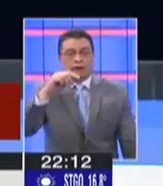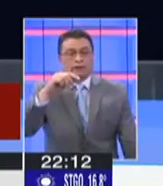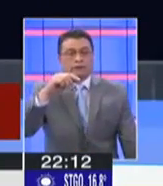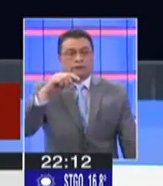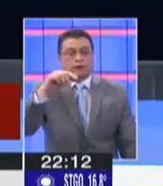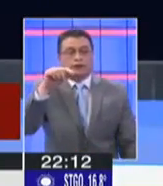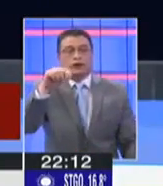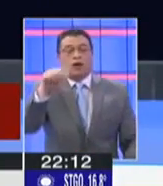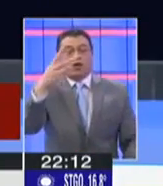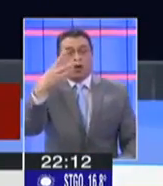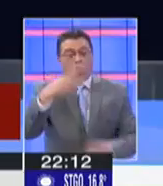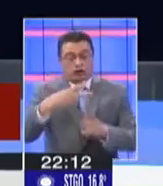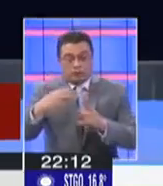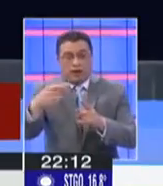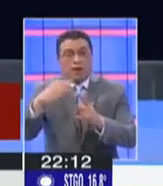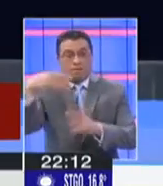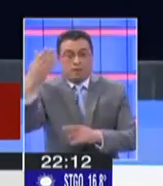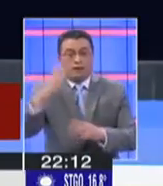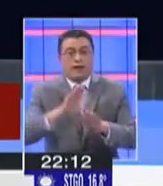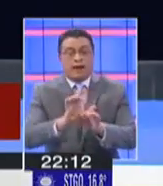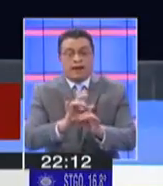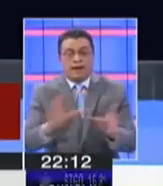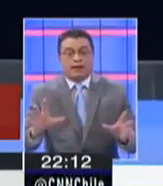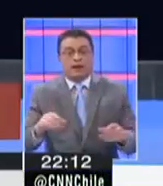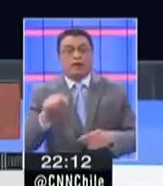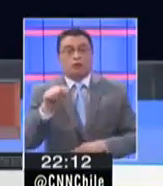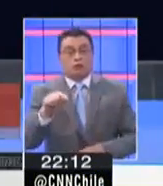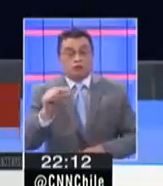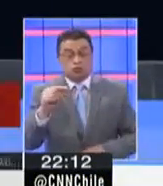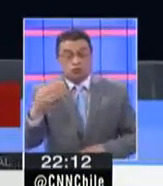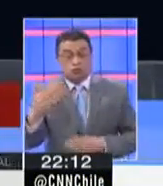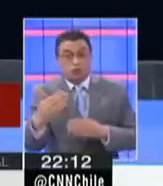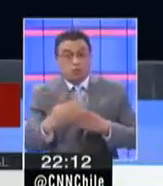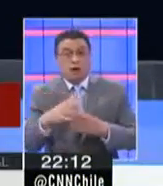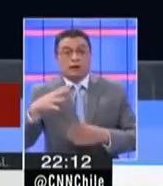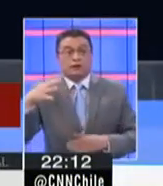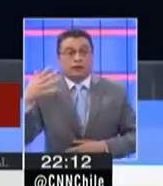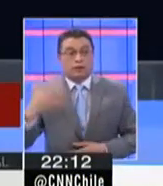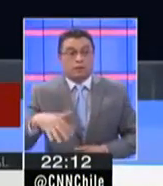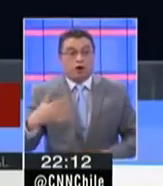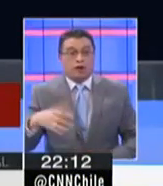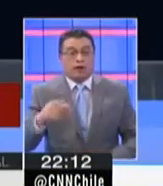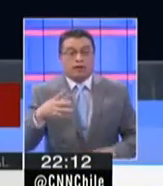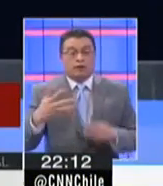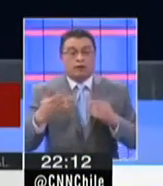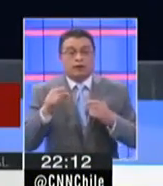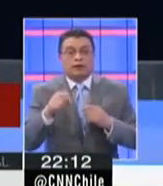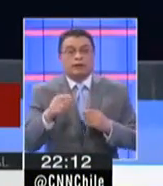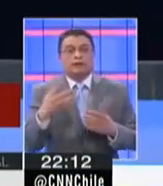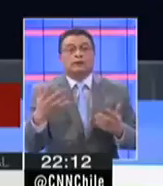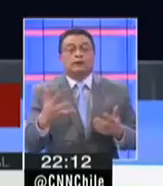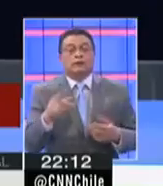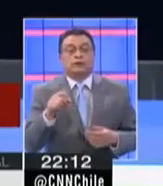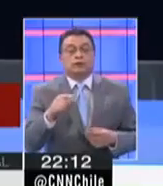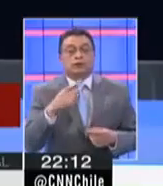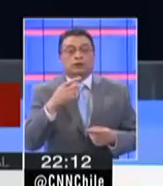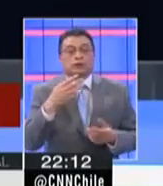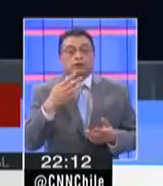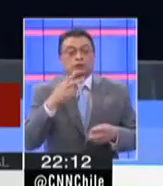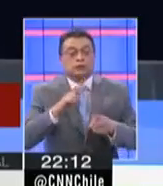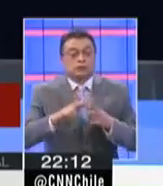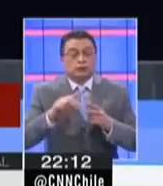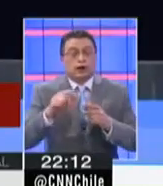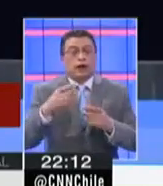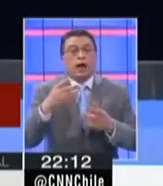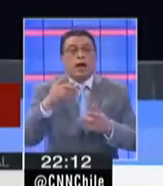que estar lista en 2 semanas más. Una de las partidas más relevantes es respecto del Ministerio de Justicia, el capítulo